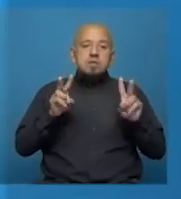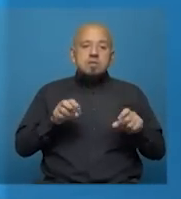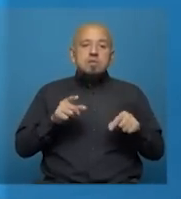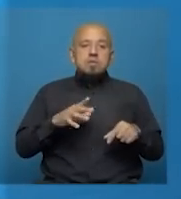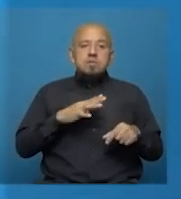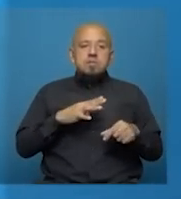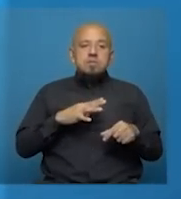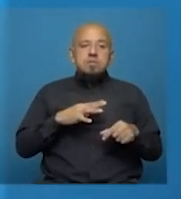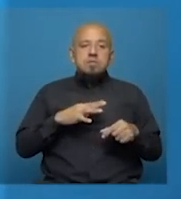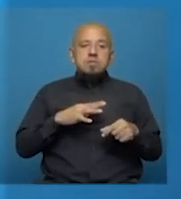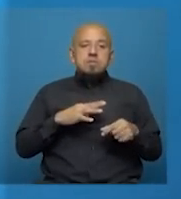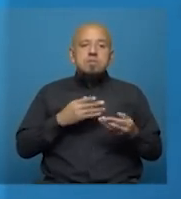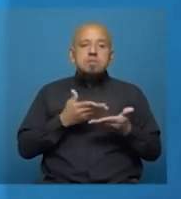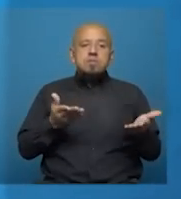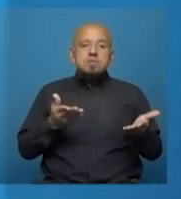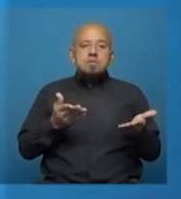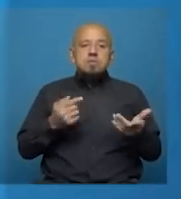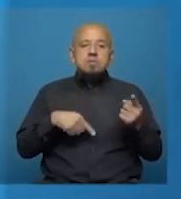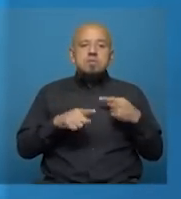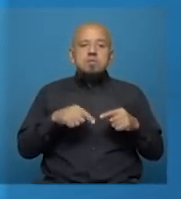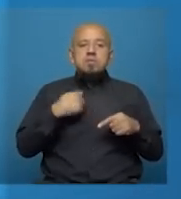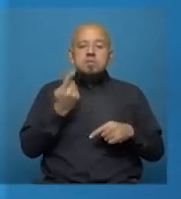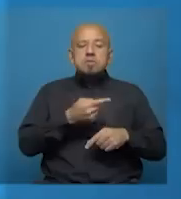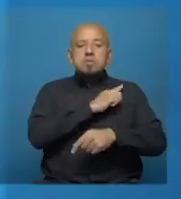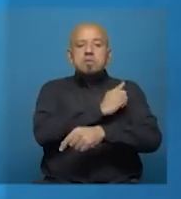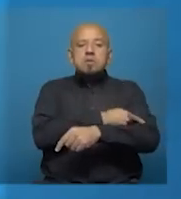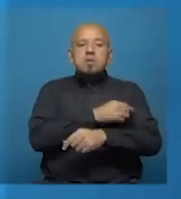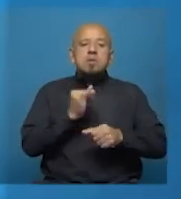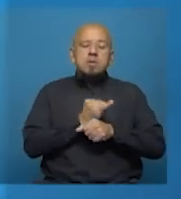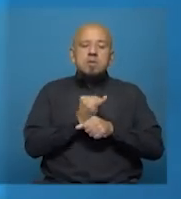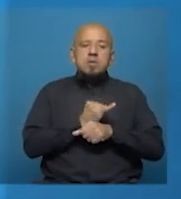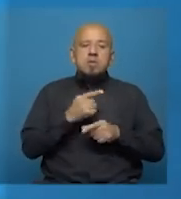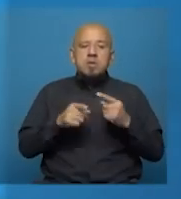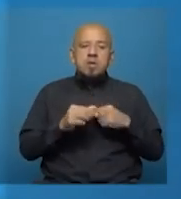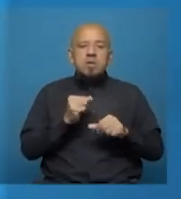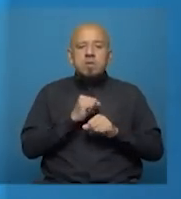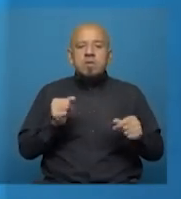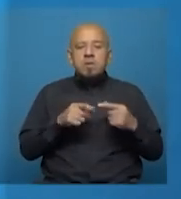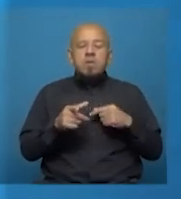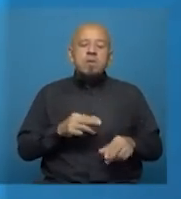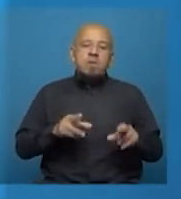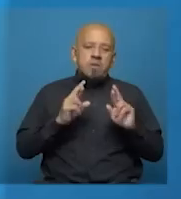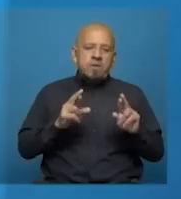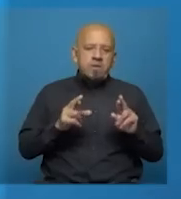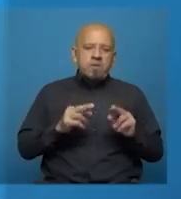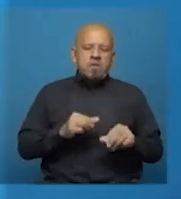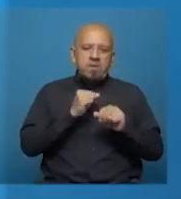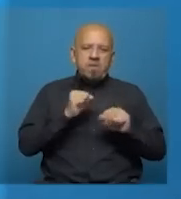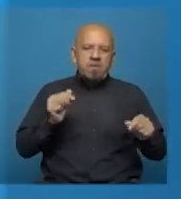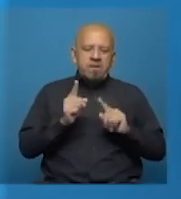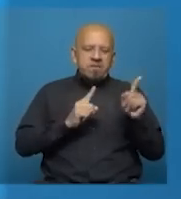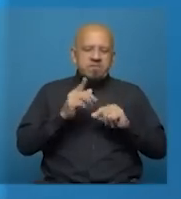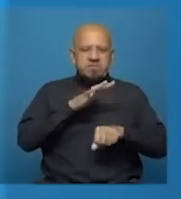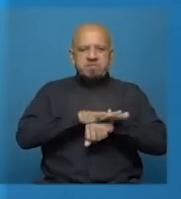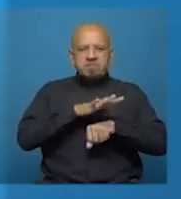que requieren otra fortaleza institucional para enfrentarlas, y ojalá podamos en algún